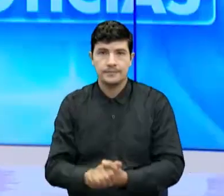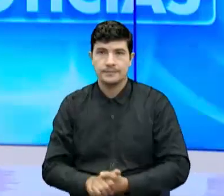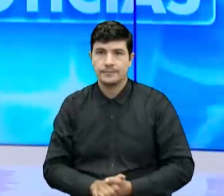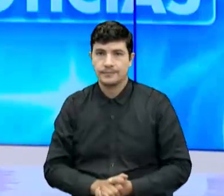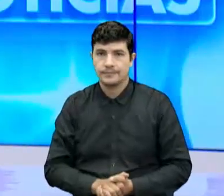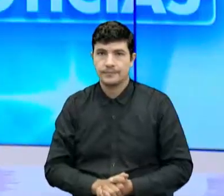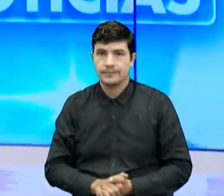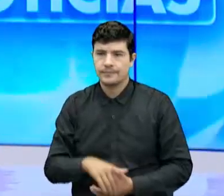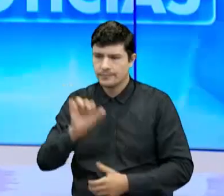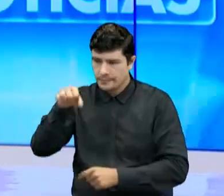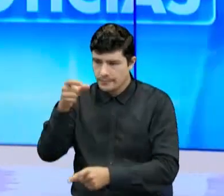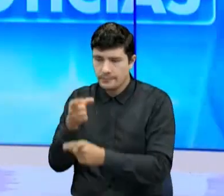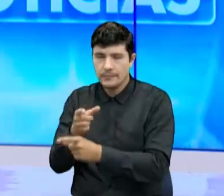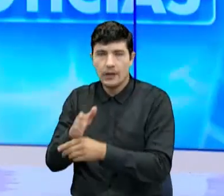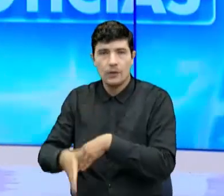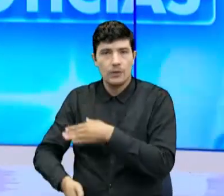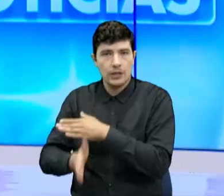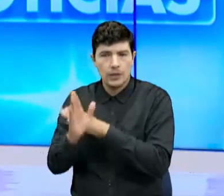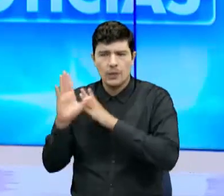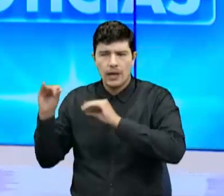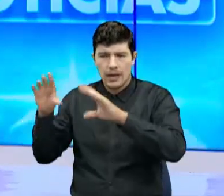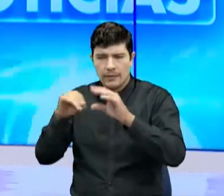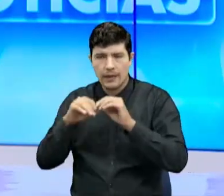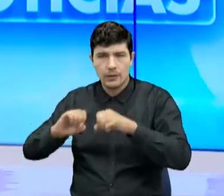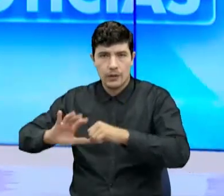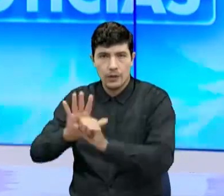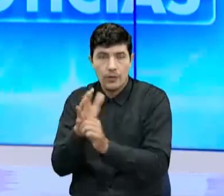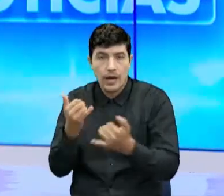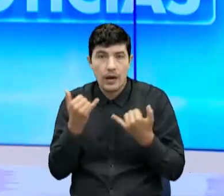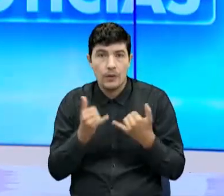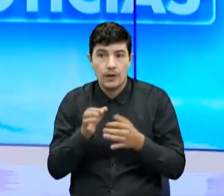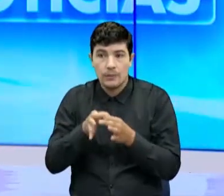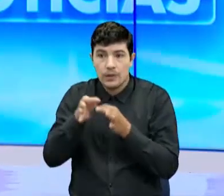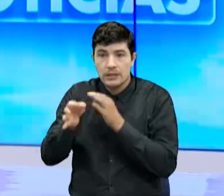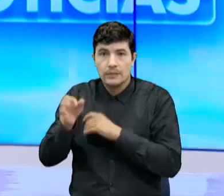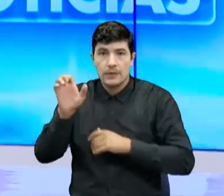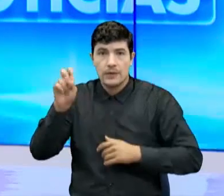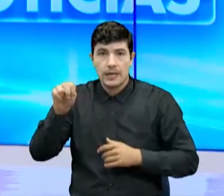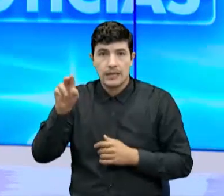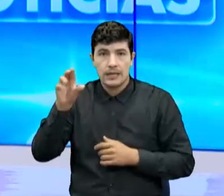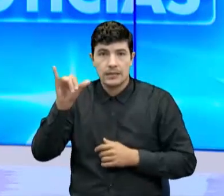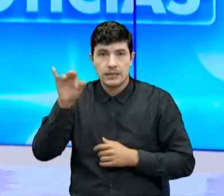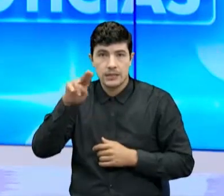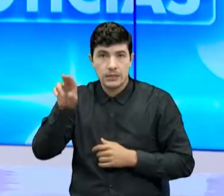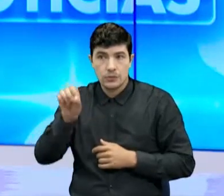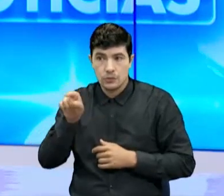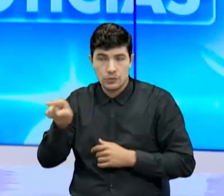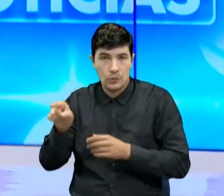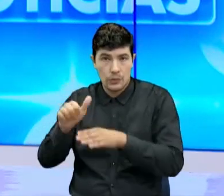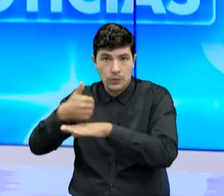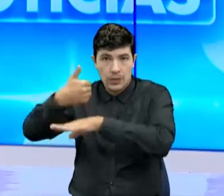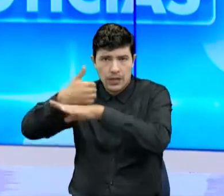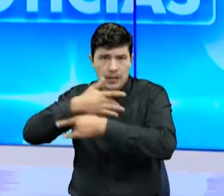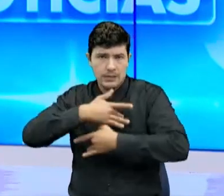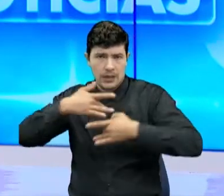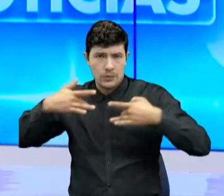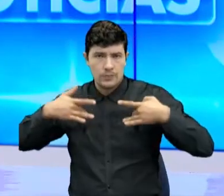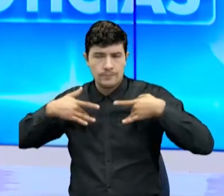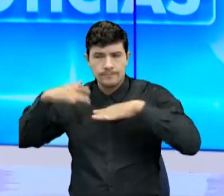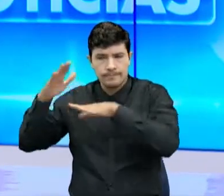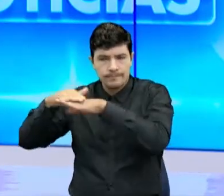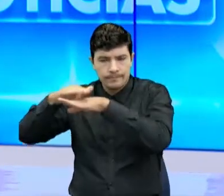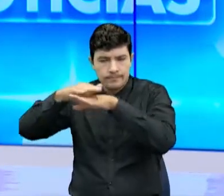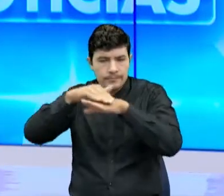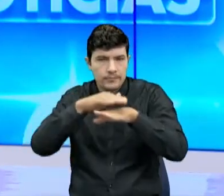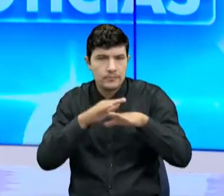y precisamente seguimos hablando de kobe y 19 y nos vamos al municipio de enciso donde las autoridades de salud entregan un balance de cómo se